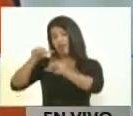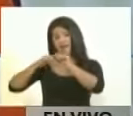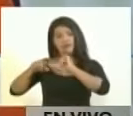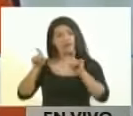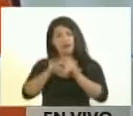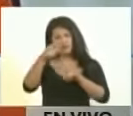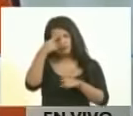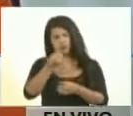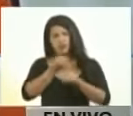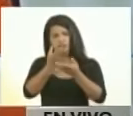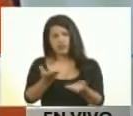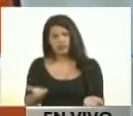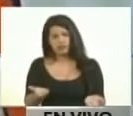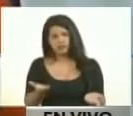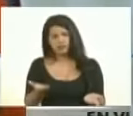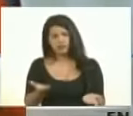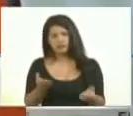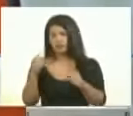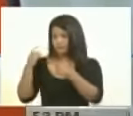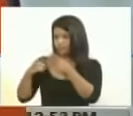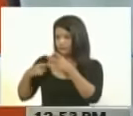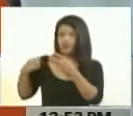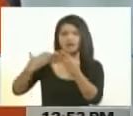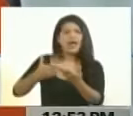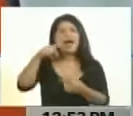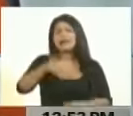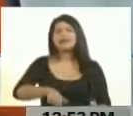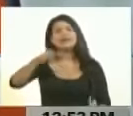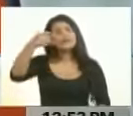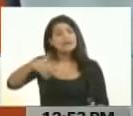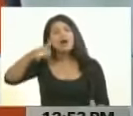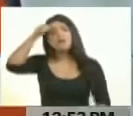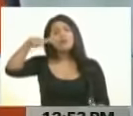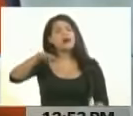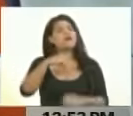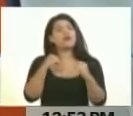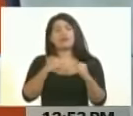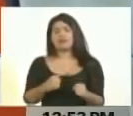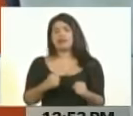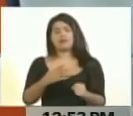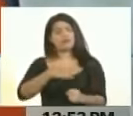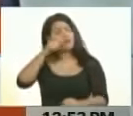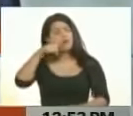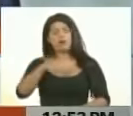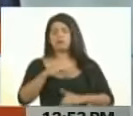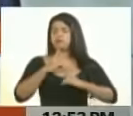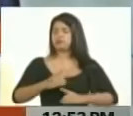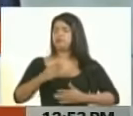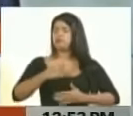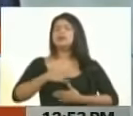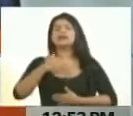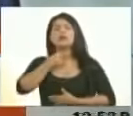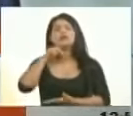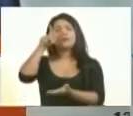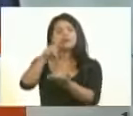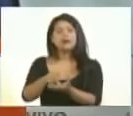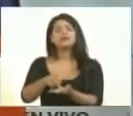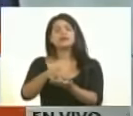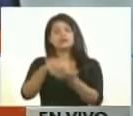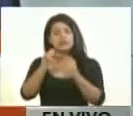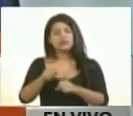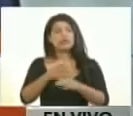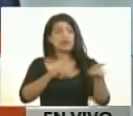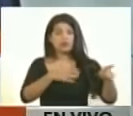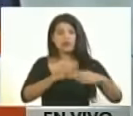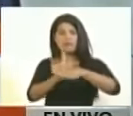lo que he nombrado, que es un pueblo digno, que es partícipe y protagonista de su devenir